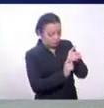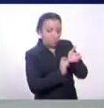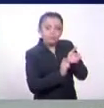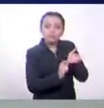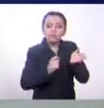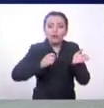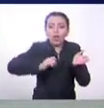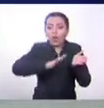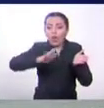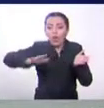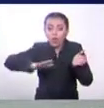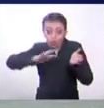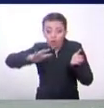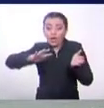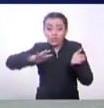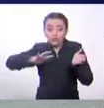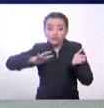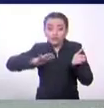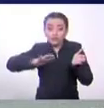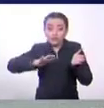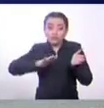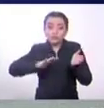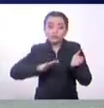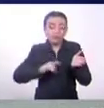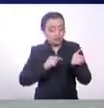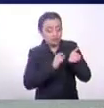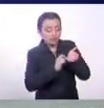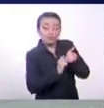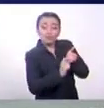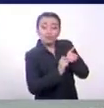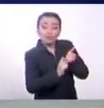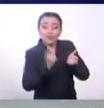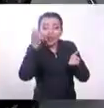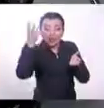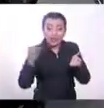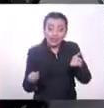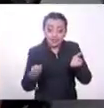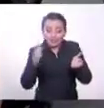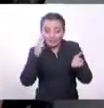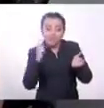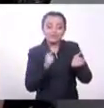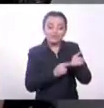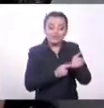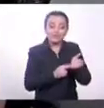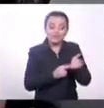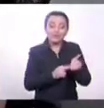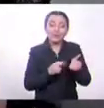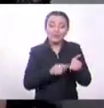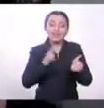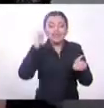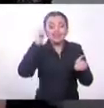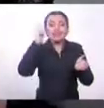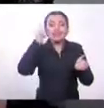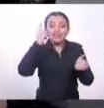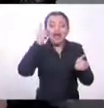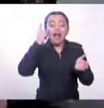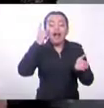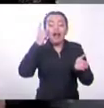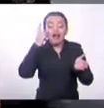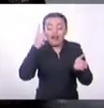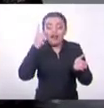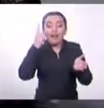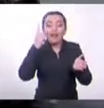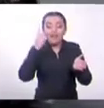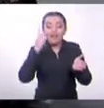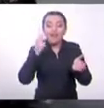el pastel ha de estar sabroso. Sí, porque mira cómo se ve ahí. Muy bien, esa es la primera historia. Muy bien. Luego te voy a contar una